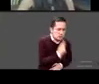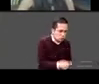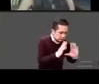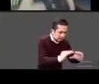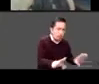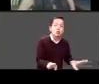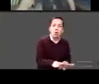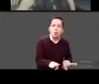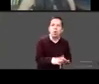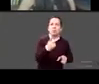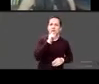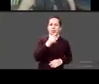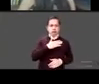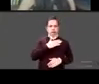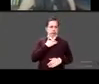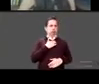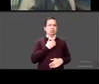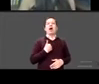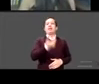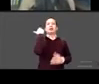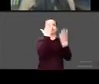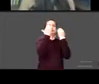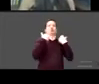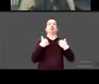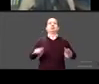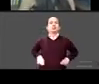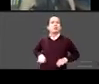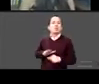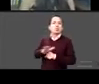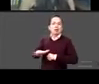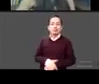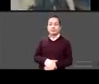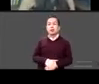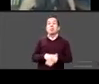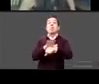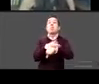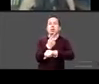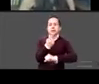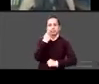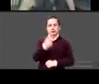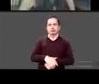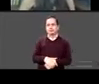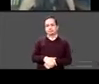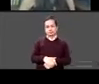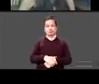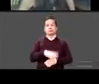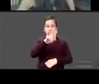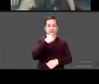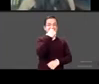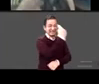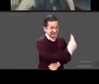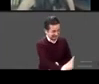adultas. Y como van a ver en la siguiente lámina, pues también porque niñas y niños nos lo han dicho. En muchísimos ejercicios de